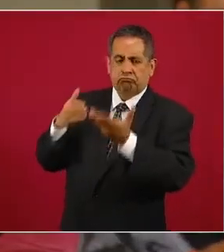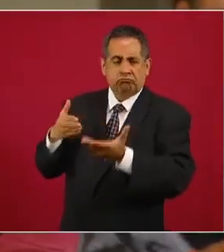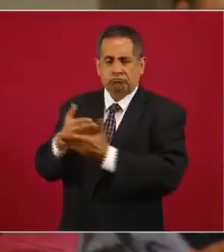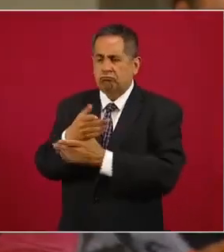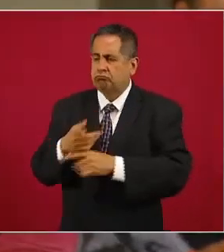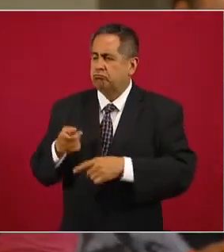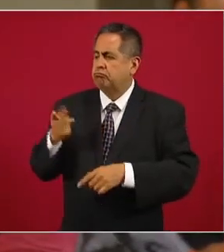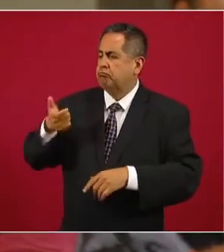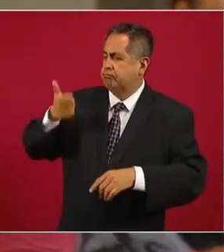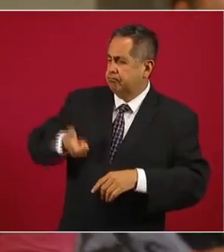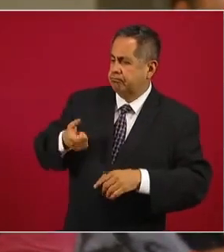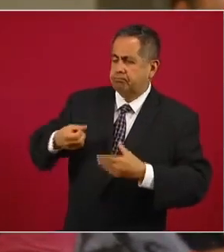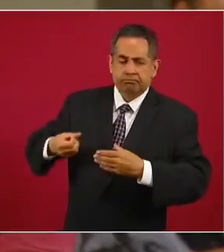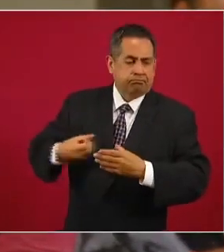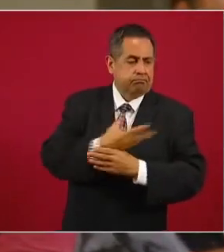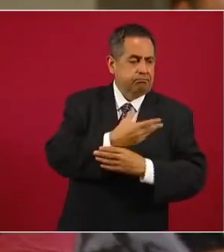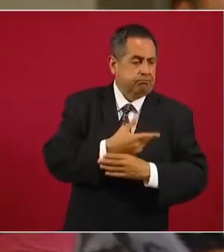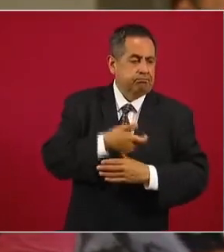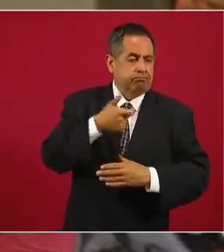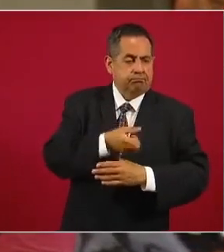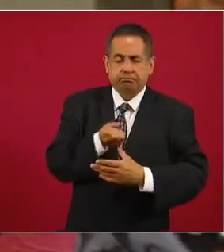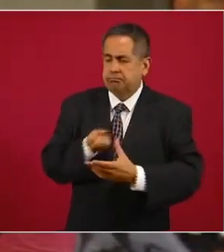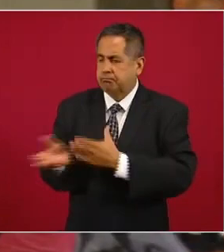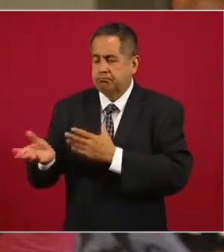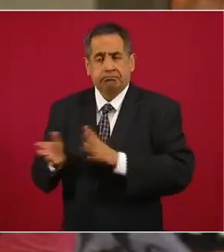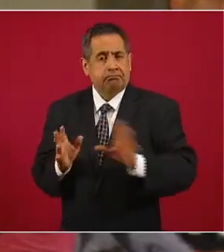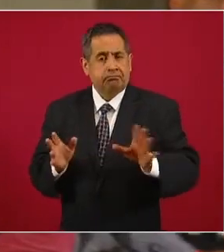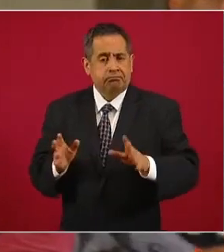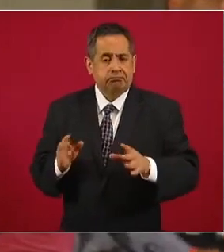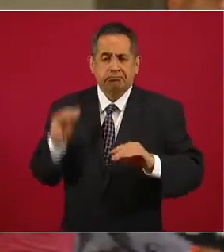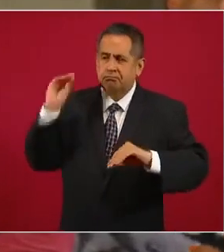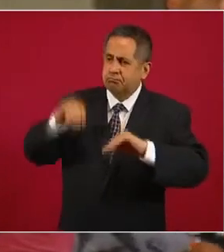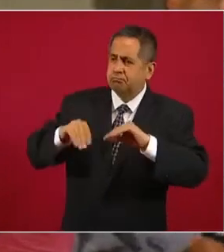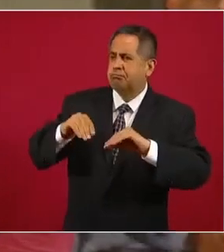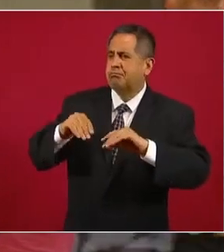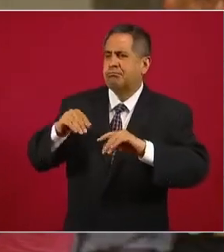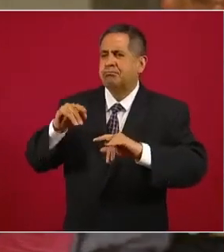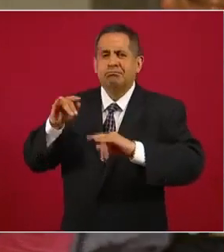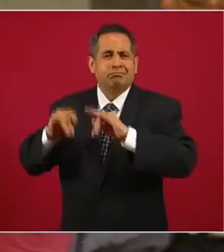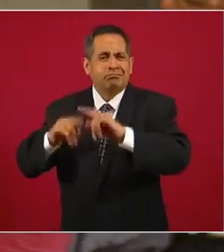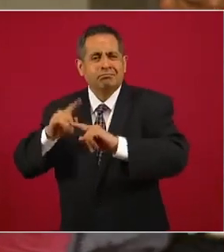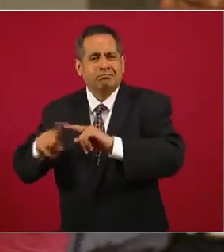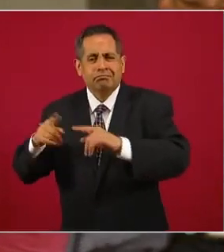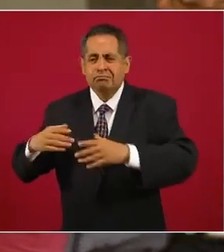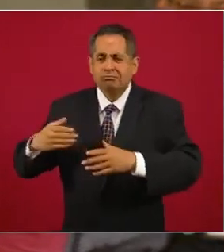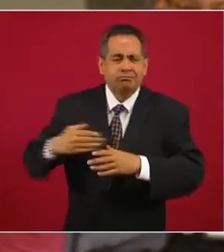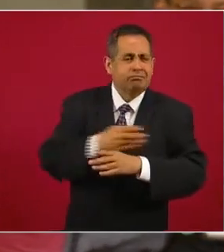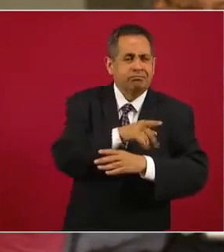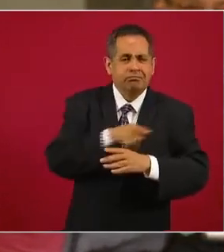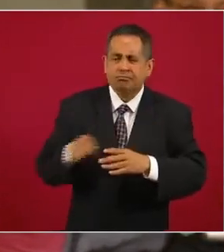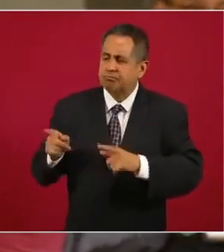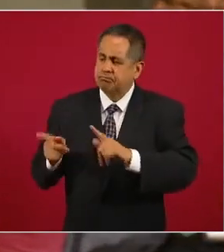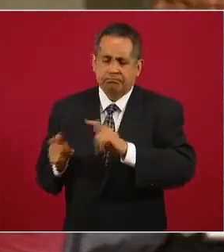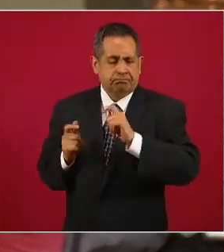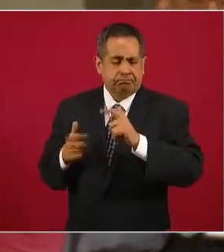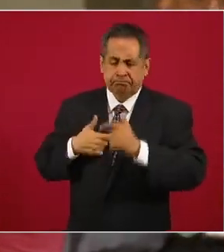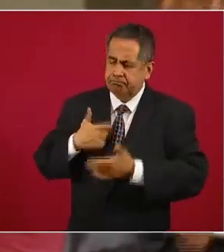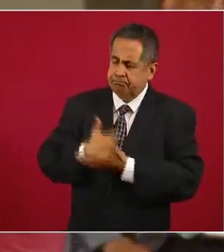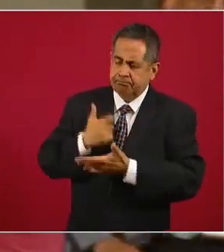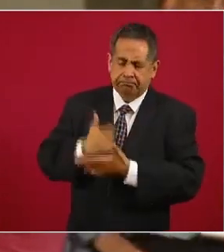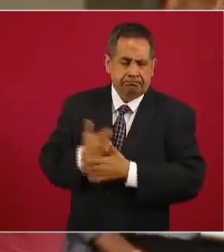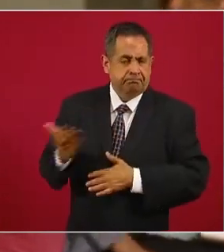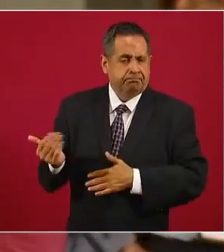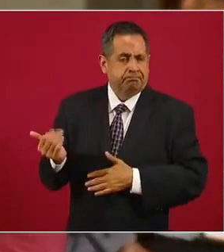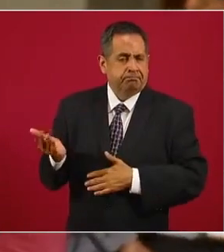cobran la salida, les cobran por poner feria, les cobran por pasar, les cobran por todo esto. Estas